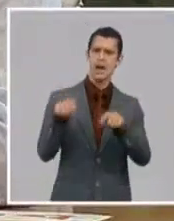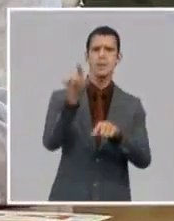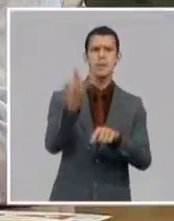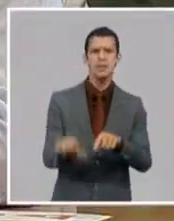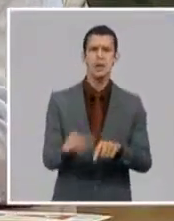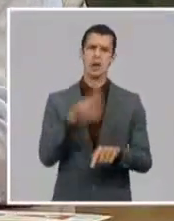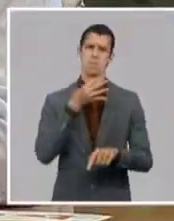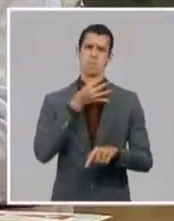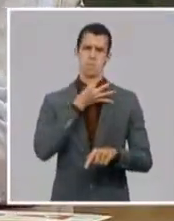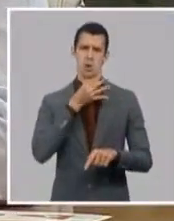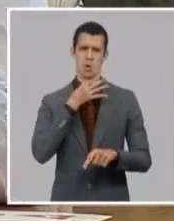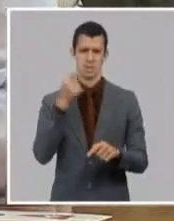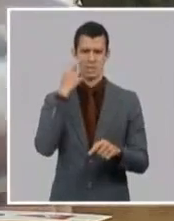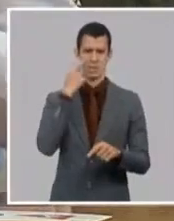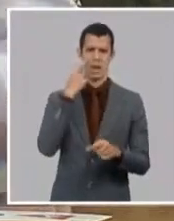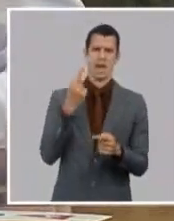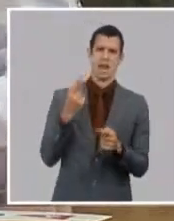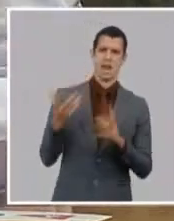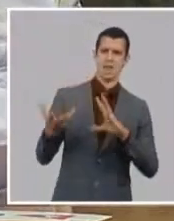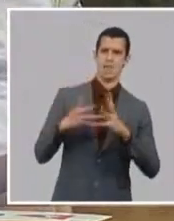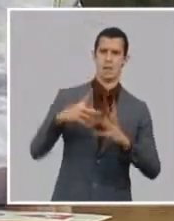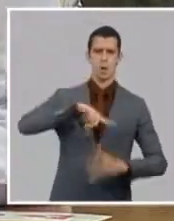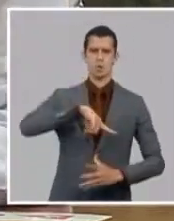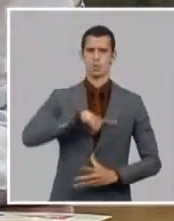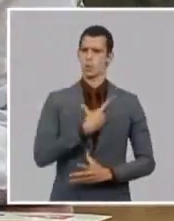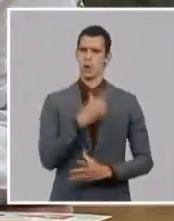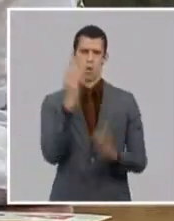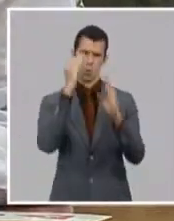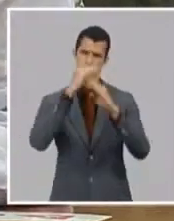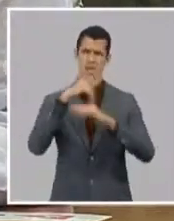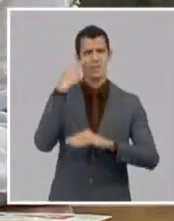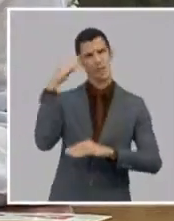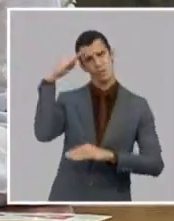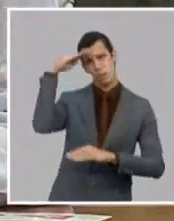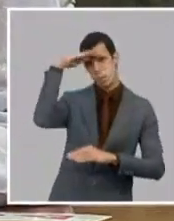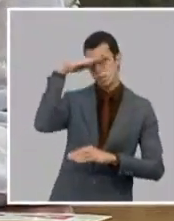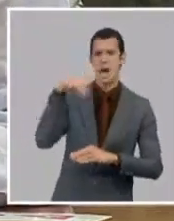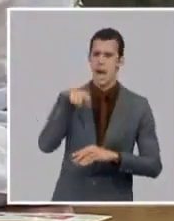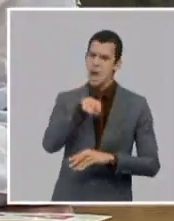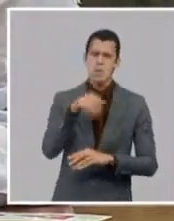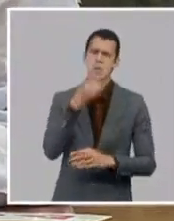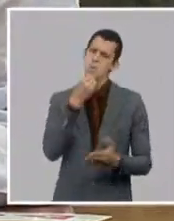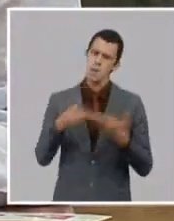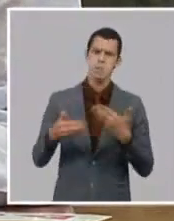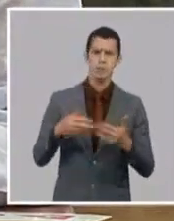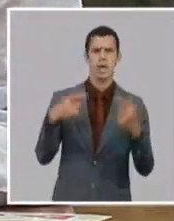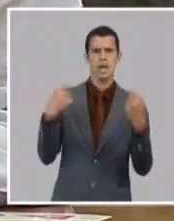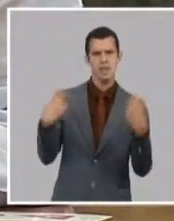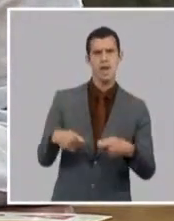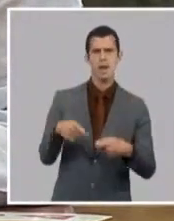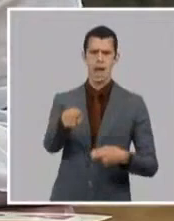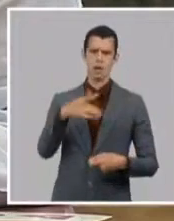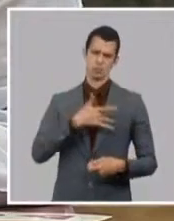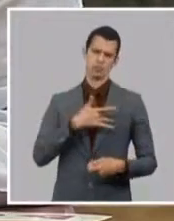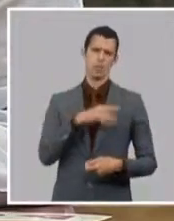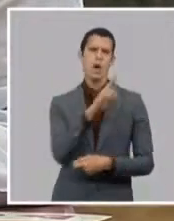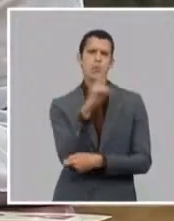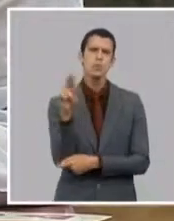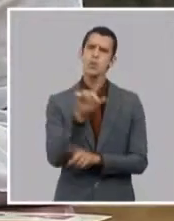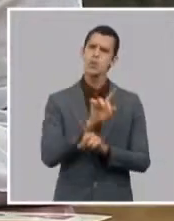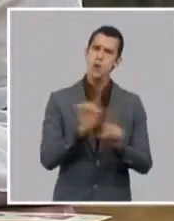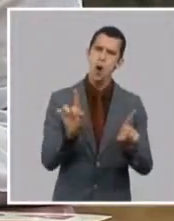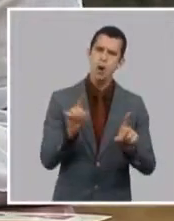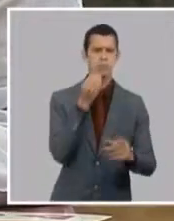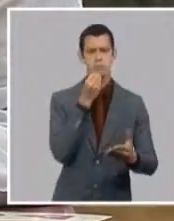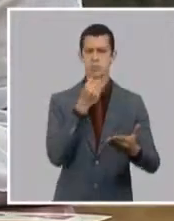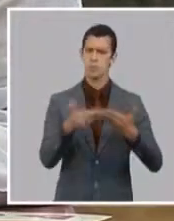eran vulnerables, que independientemente de la obra social que ha potenciado la revolución, no le hemos llegado con la misma